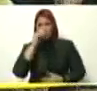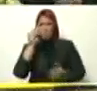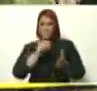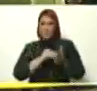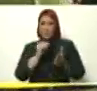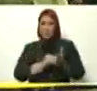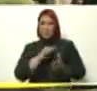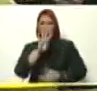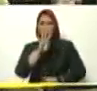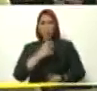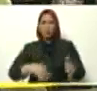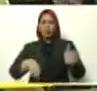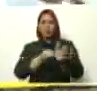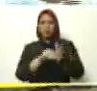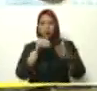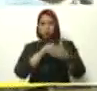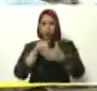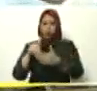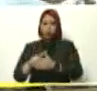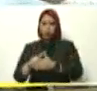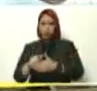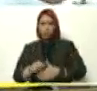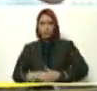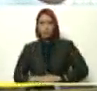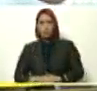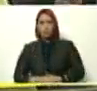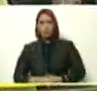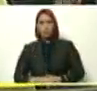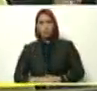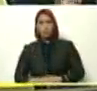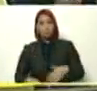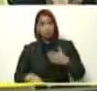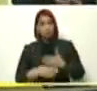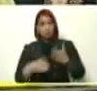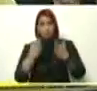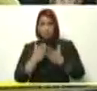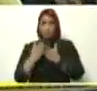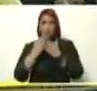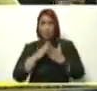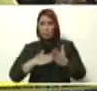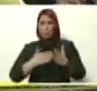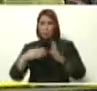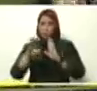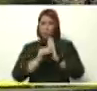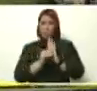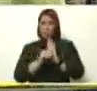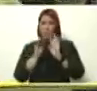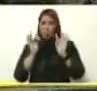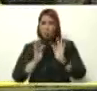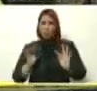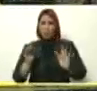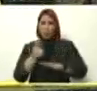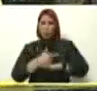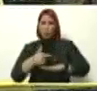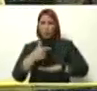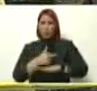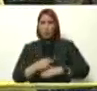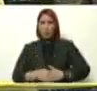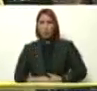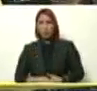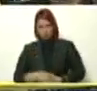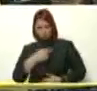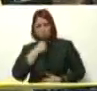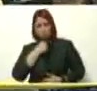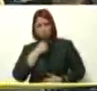4 reelecciones. Bueno, vamos a estudiar para poder imitar su modelo. ¿Le gusta la